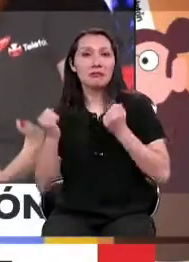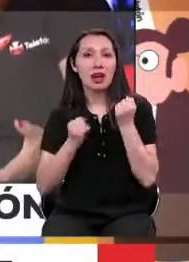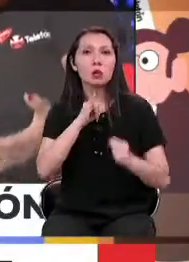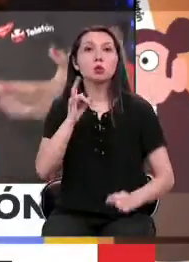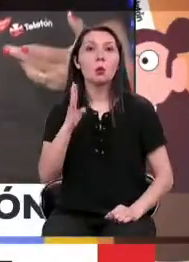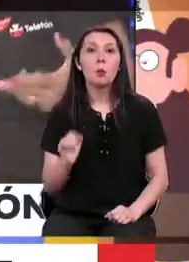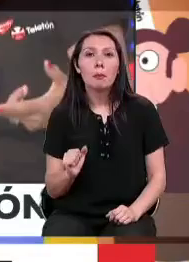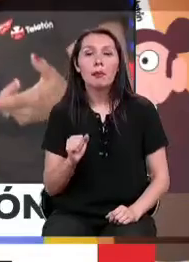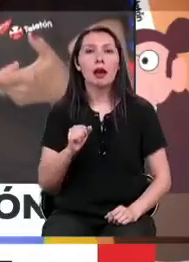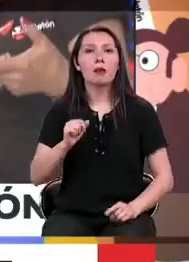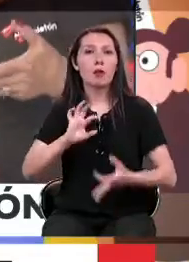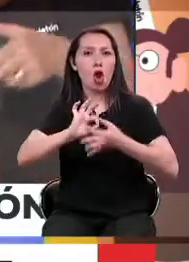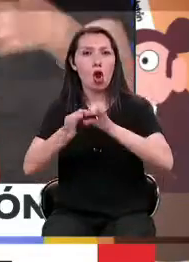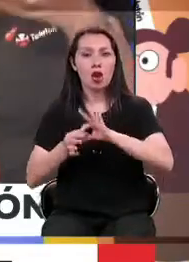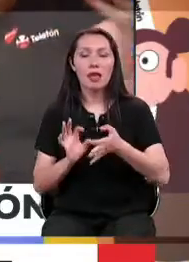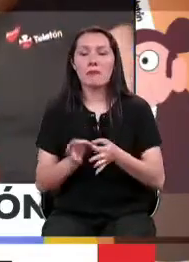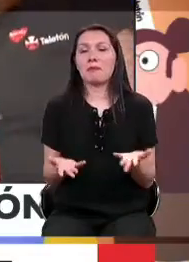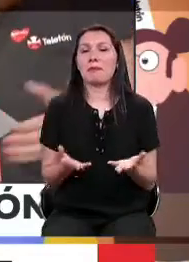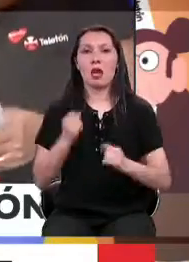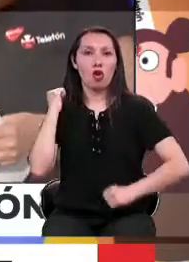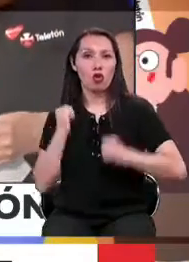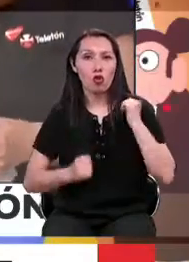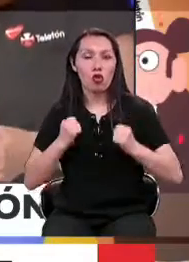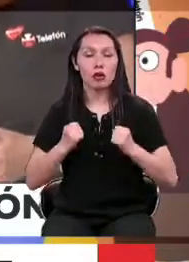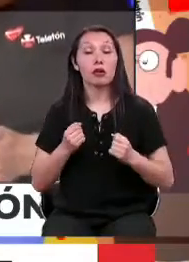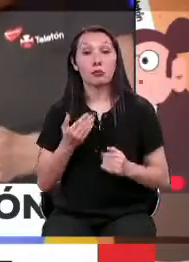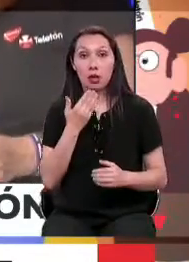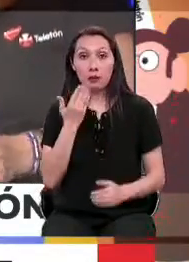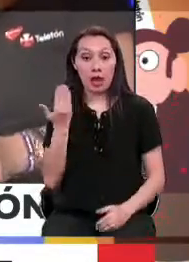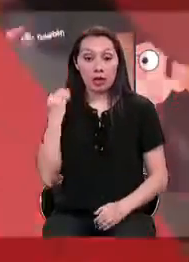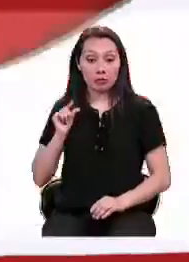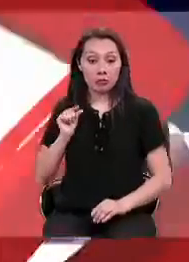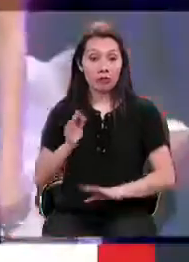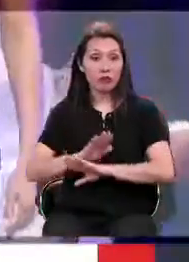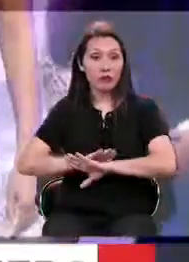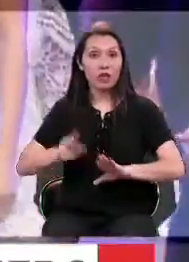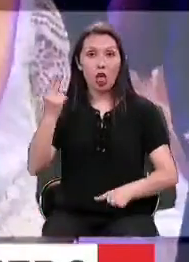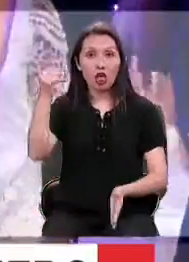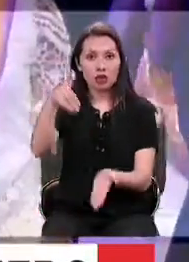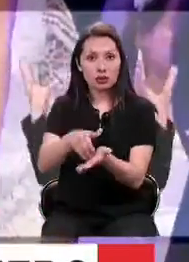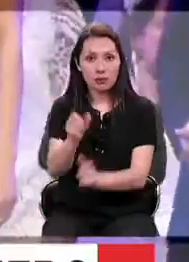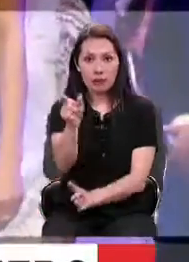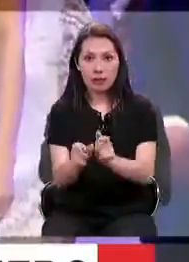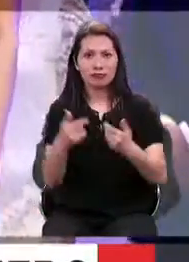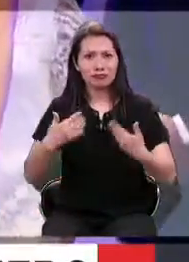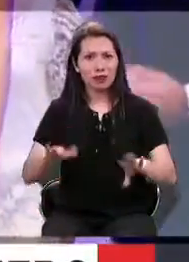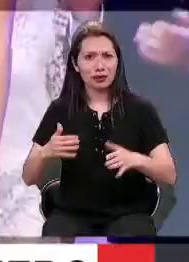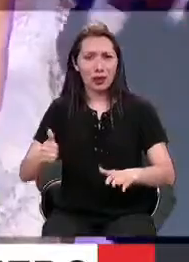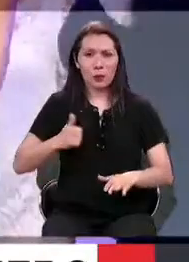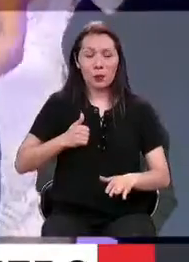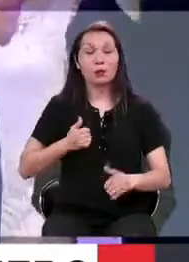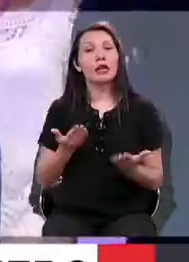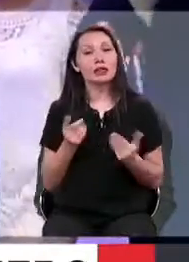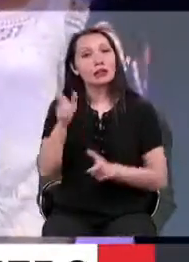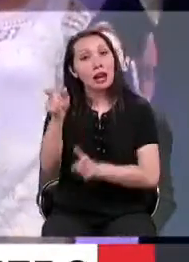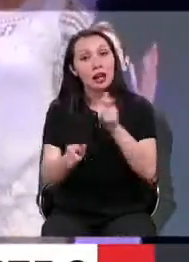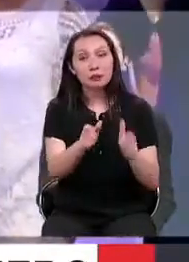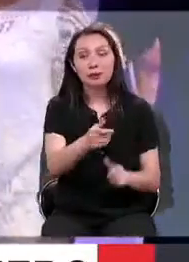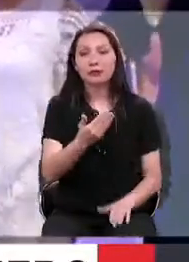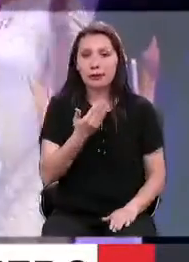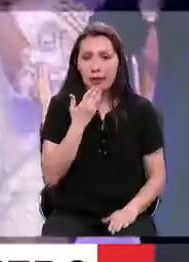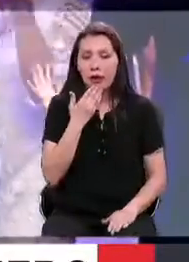de la Olimpiatón, de la corrida que acabamos de terminar con 12.000 personas. Necesitamos que la gente